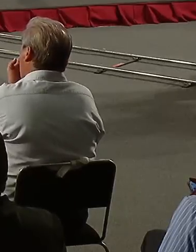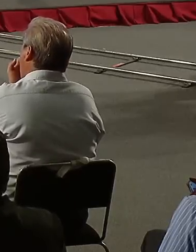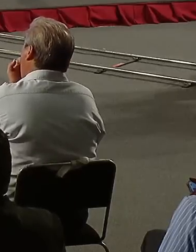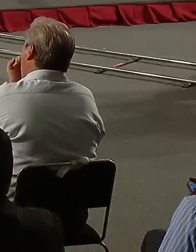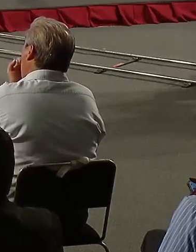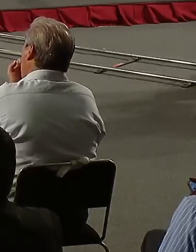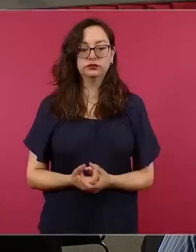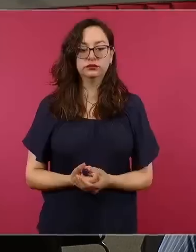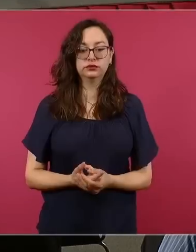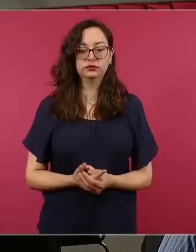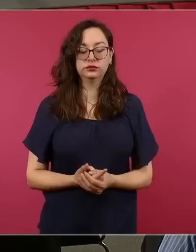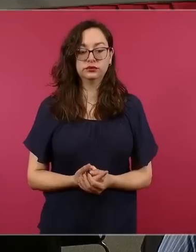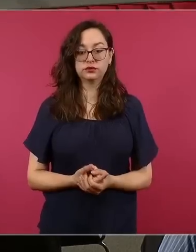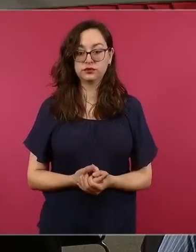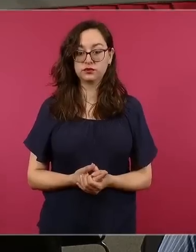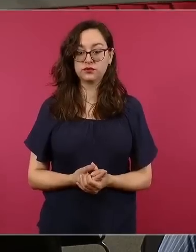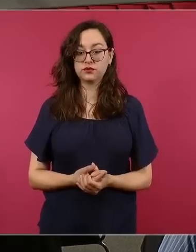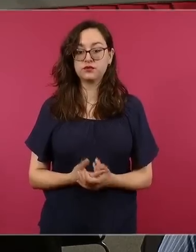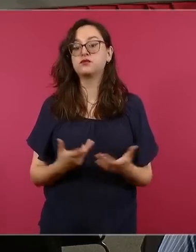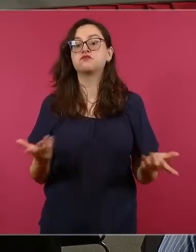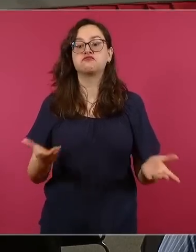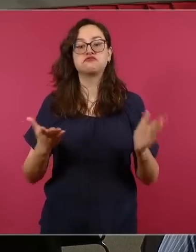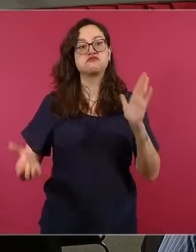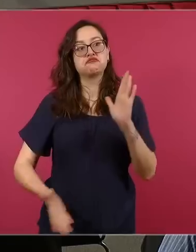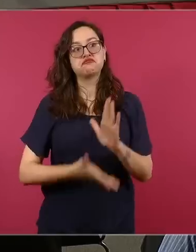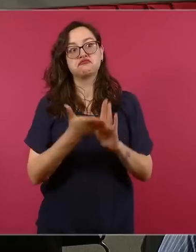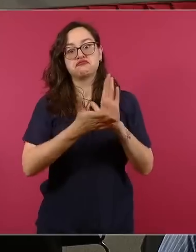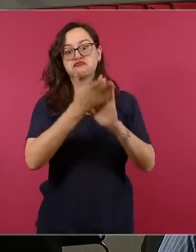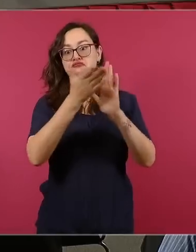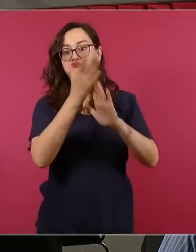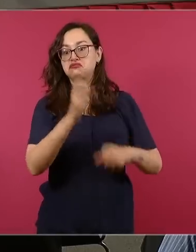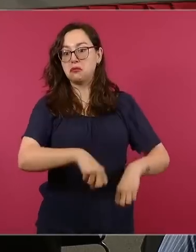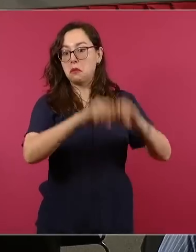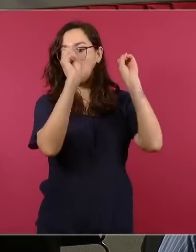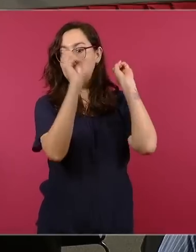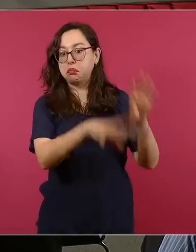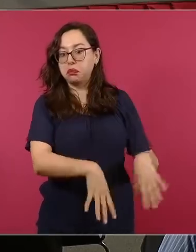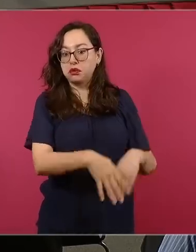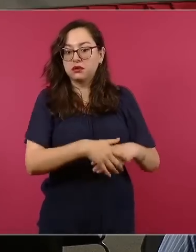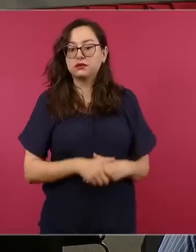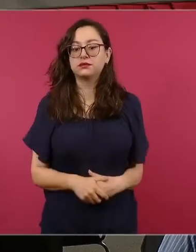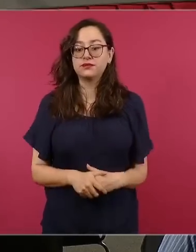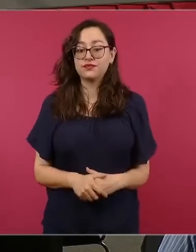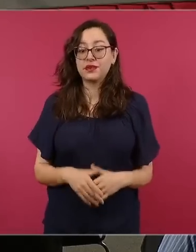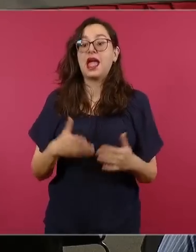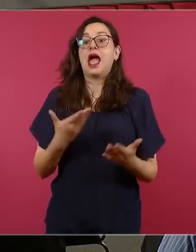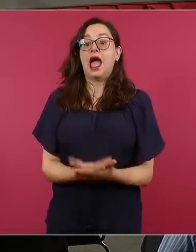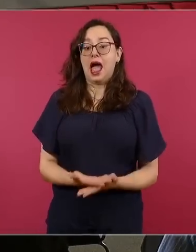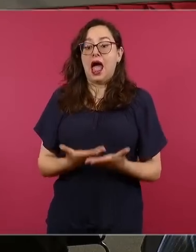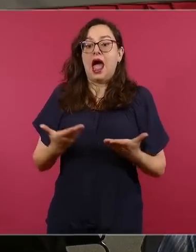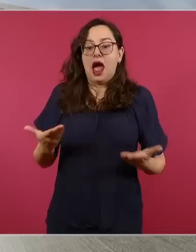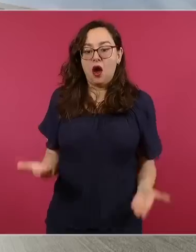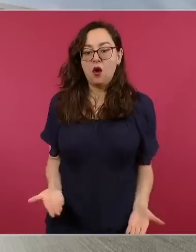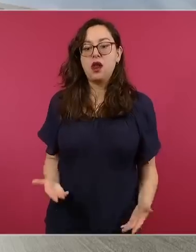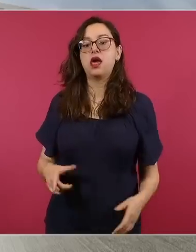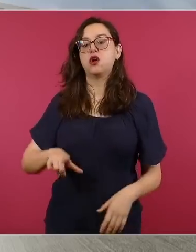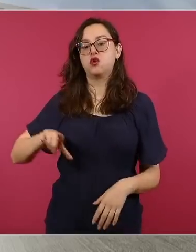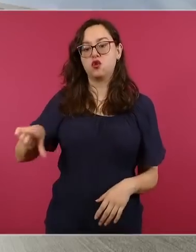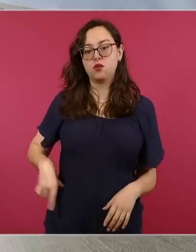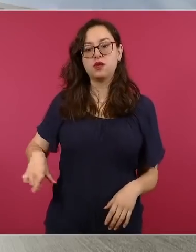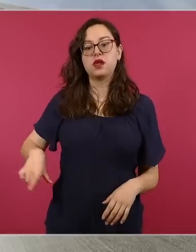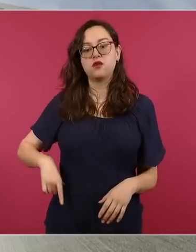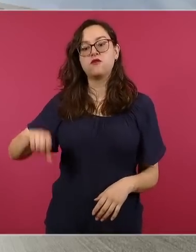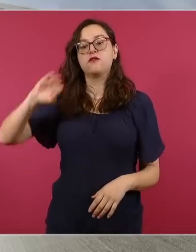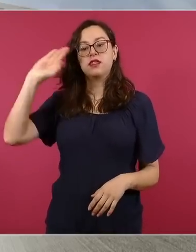obra tuvo ese proceso de abandono. El actual gobierno federal y el gobierno del estado encontró el hospital con 80% de